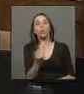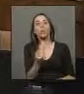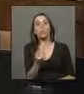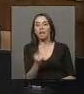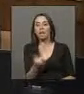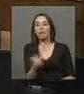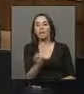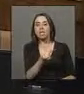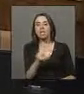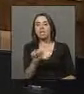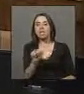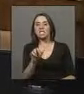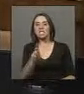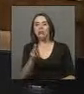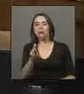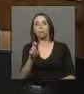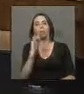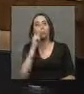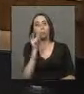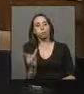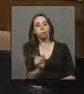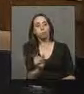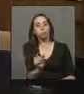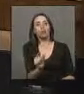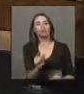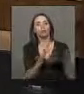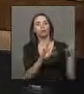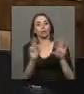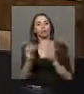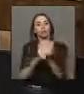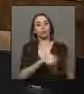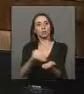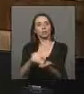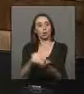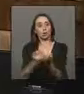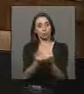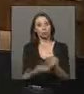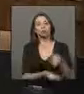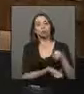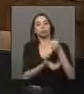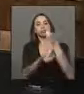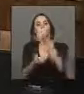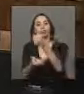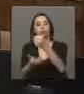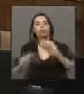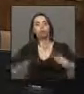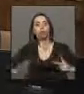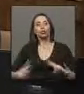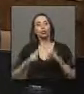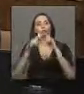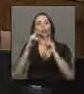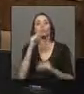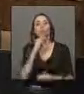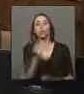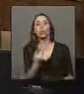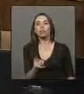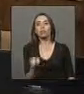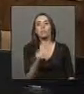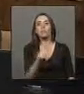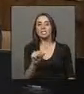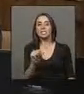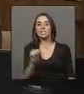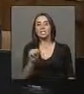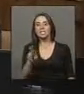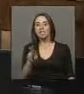SAR, entre los cuales aprobaremos 900 millones de pesos para la construcción de un necesario y urgente SAR de